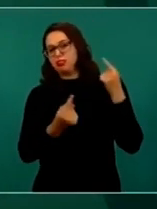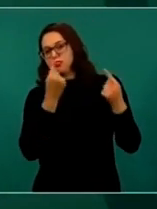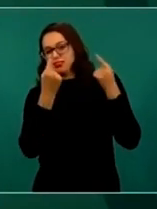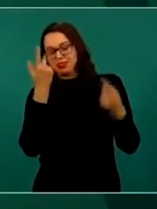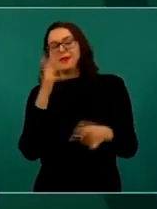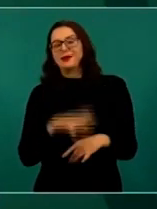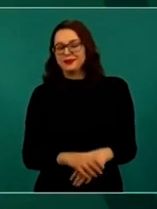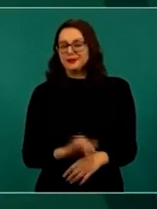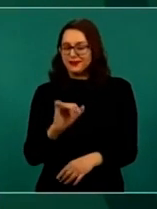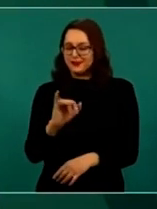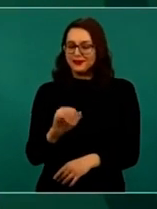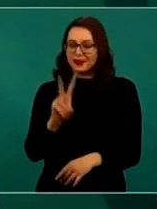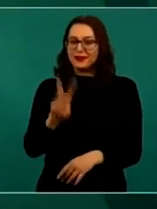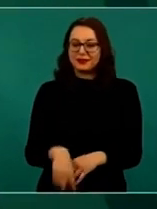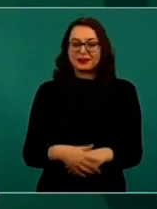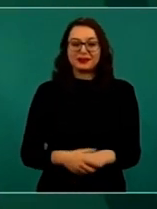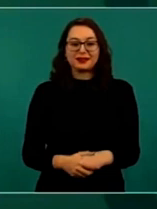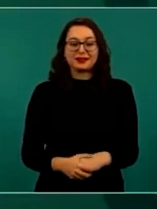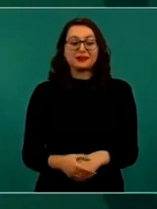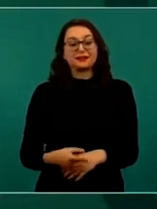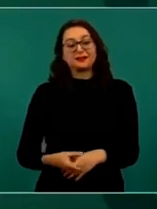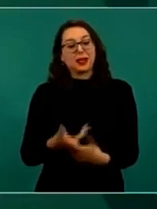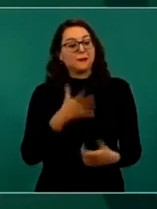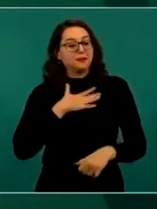hacen motines emocionales.